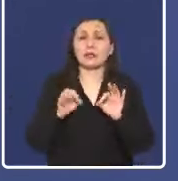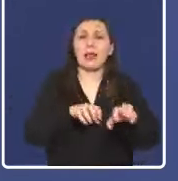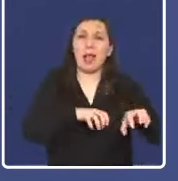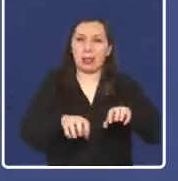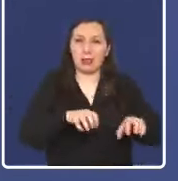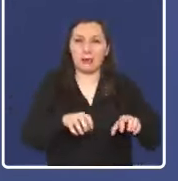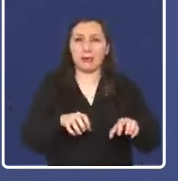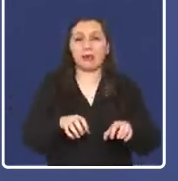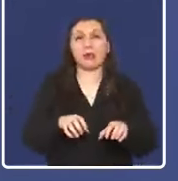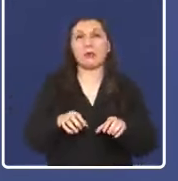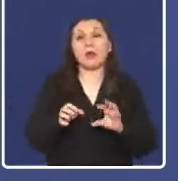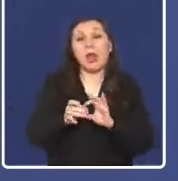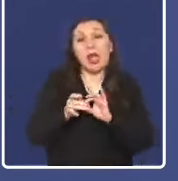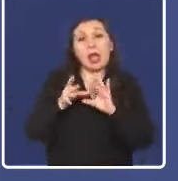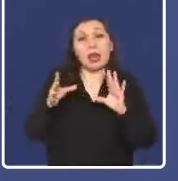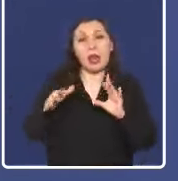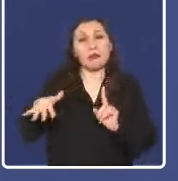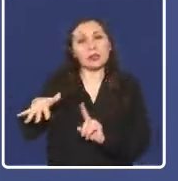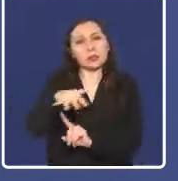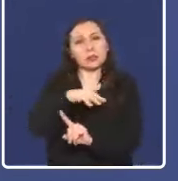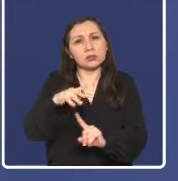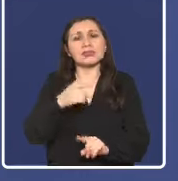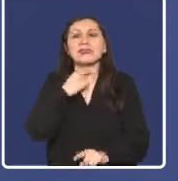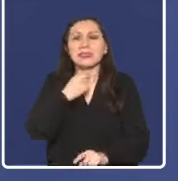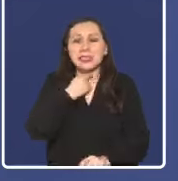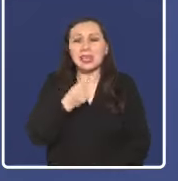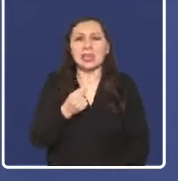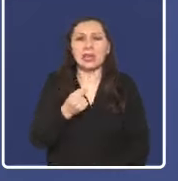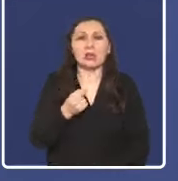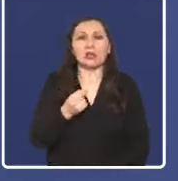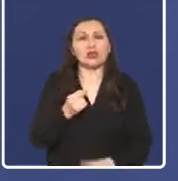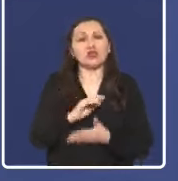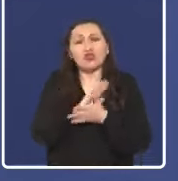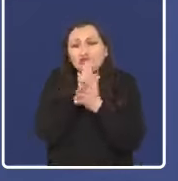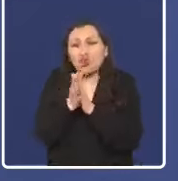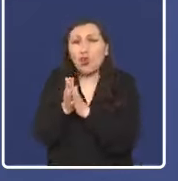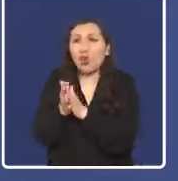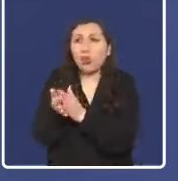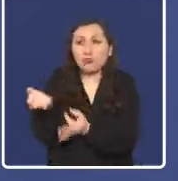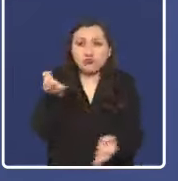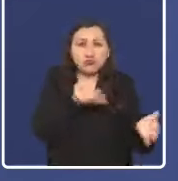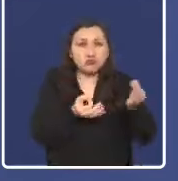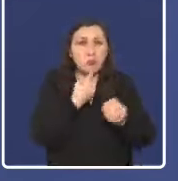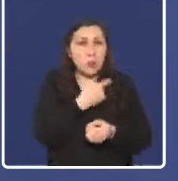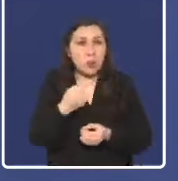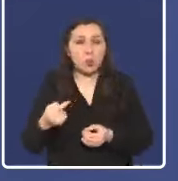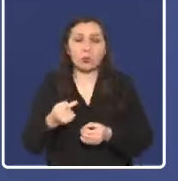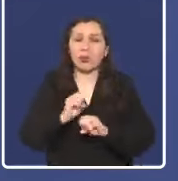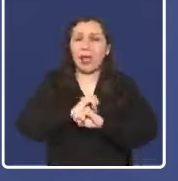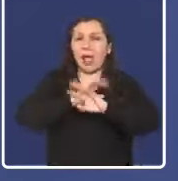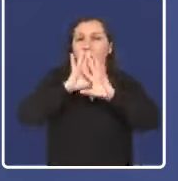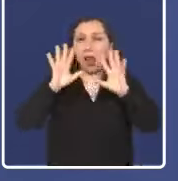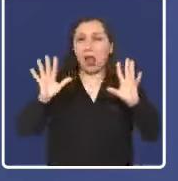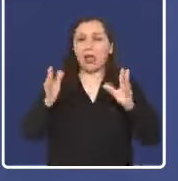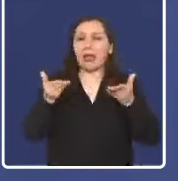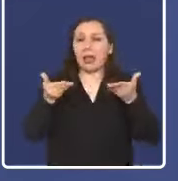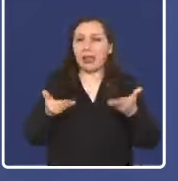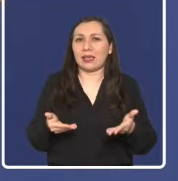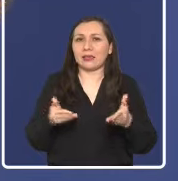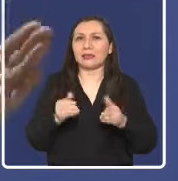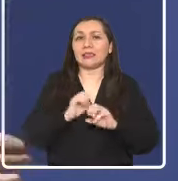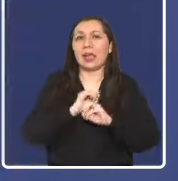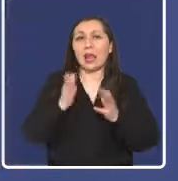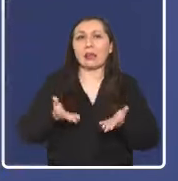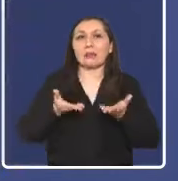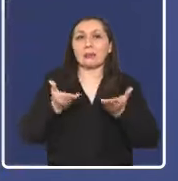la actividad. Pero dado la gravedad del caso, quiero que agotemos todas las preguntas que hayan sobre esto, que haya absoluta claridad, que quede clara